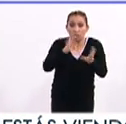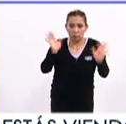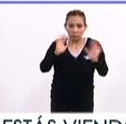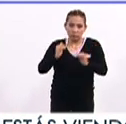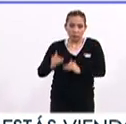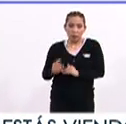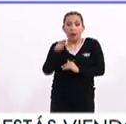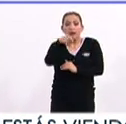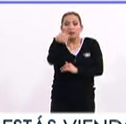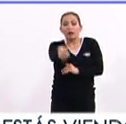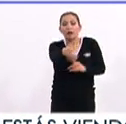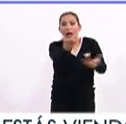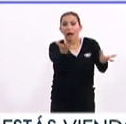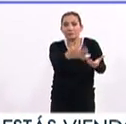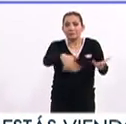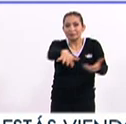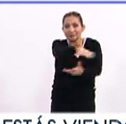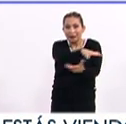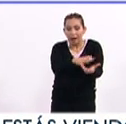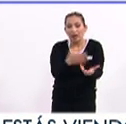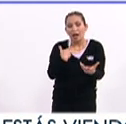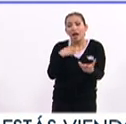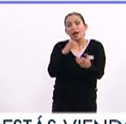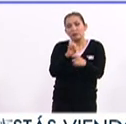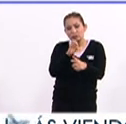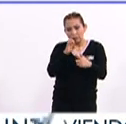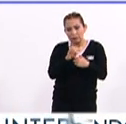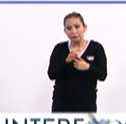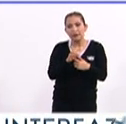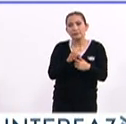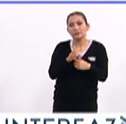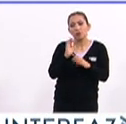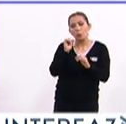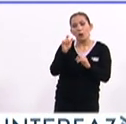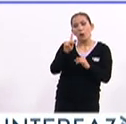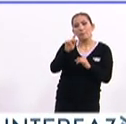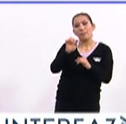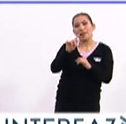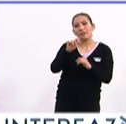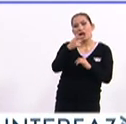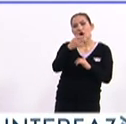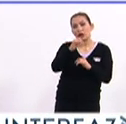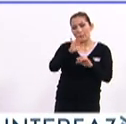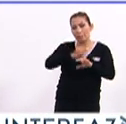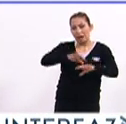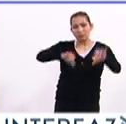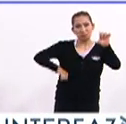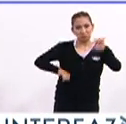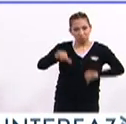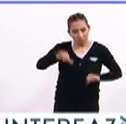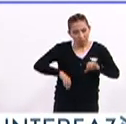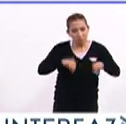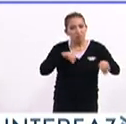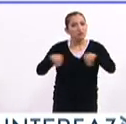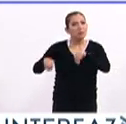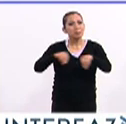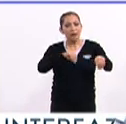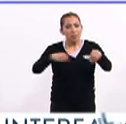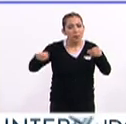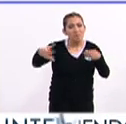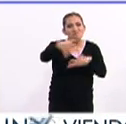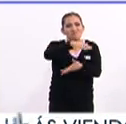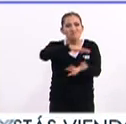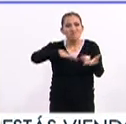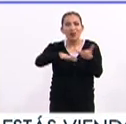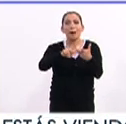transmitir. Estaremos sentados desde una pedagogía más activa, desde